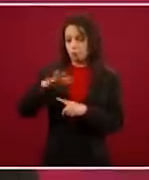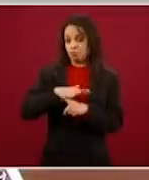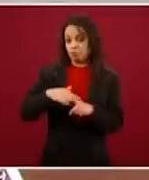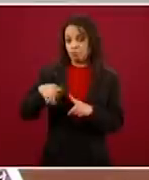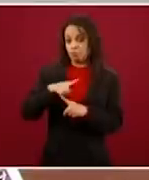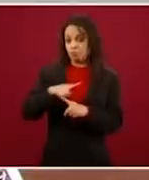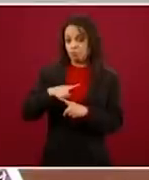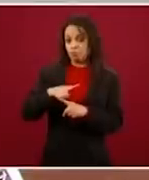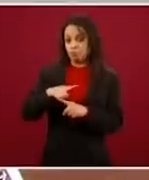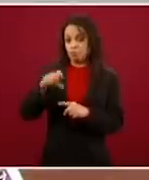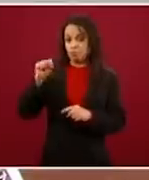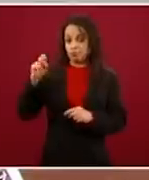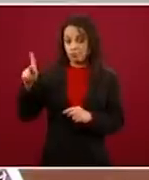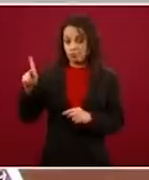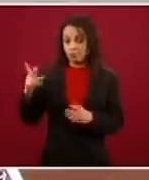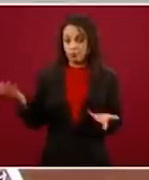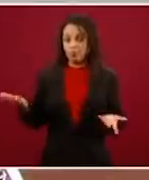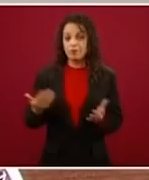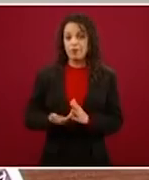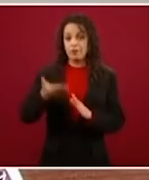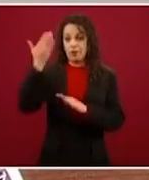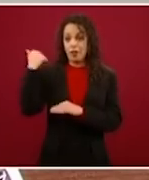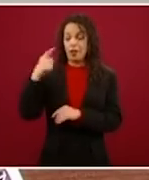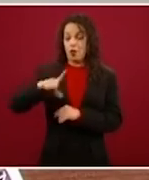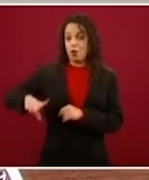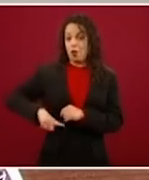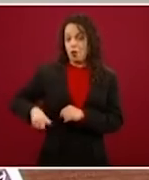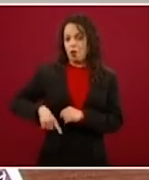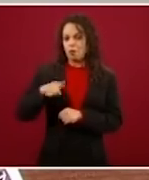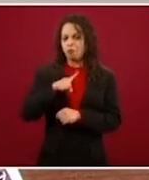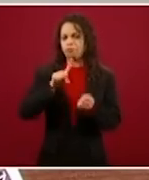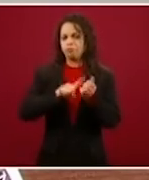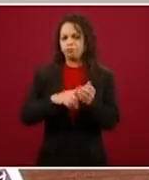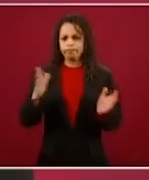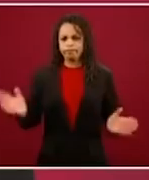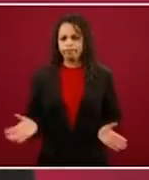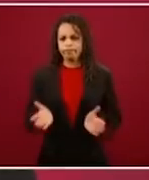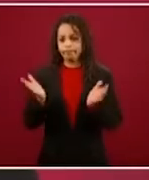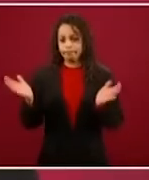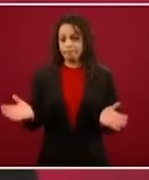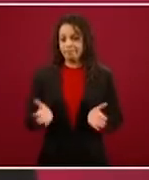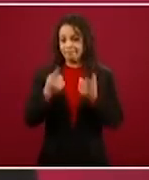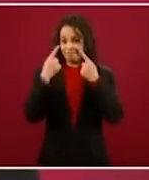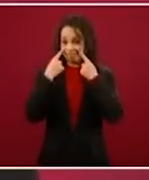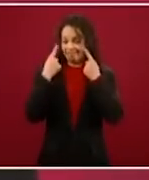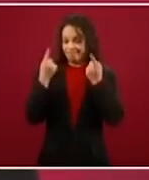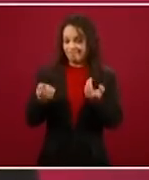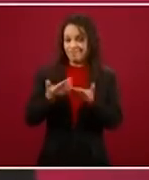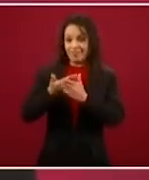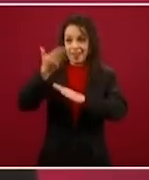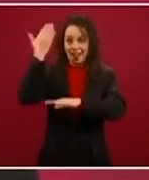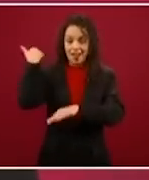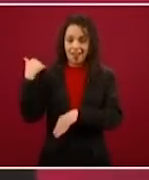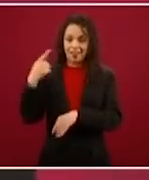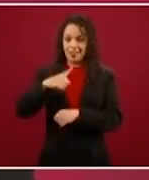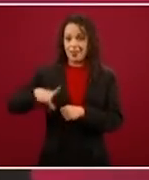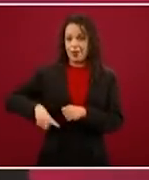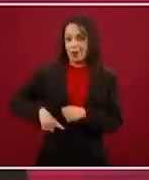del gobierno que promueve ahora, o sea, o de los que estaban en el gobierno que promueve